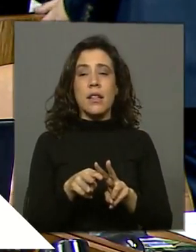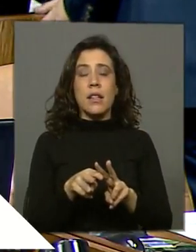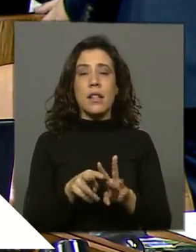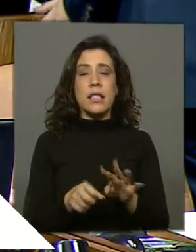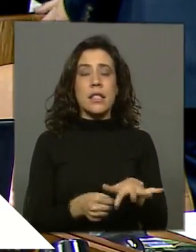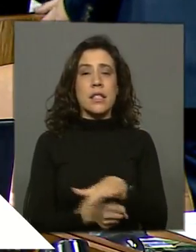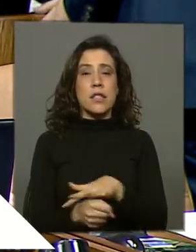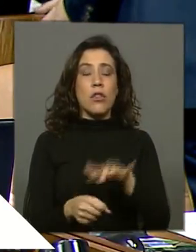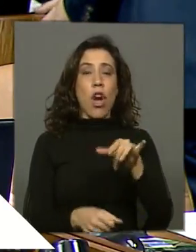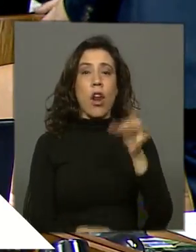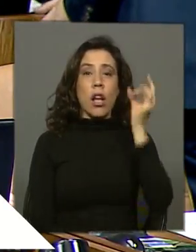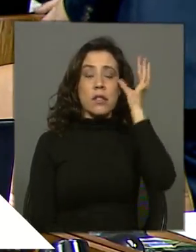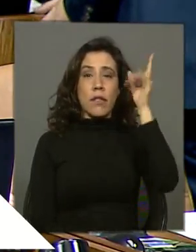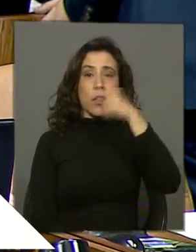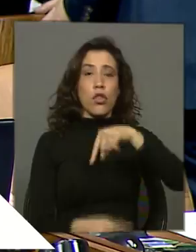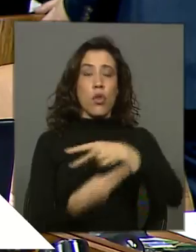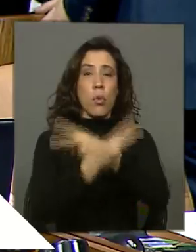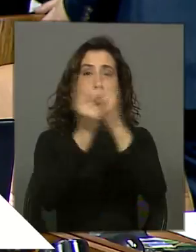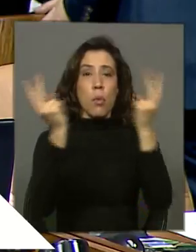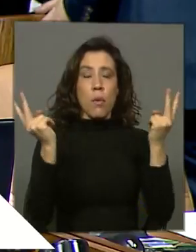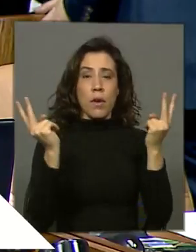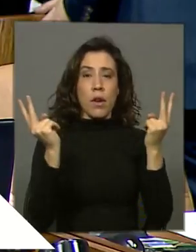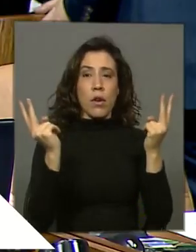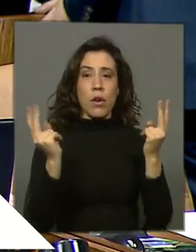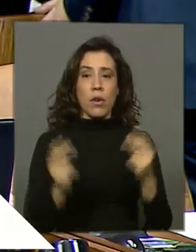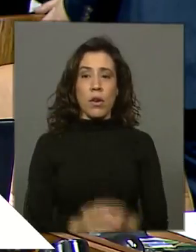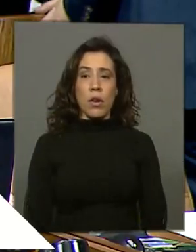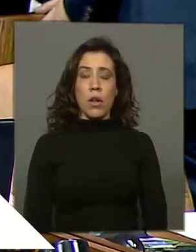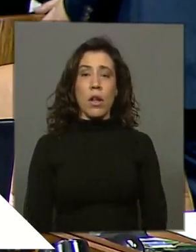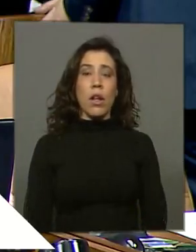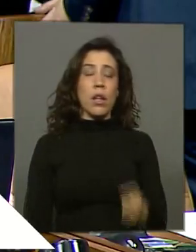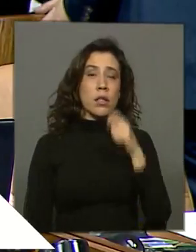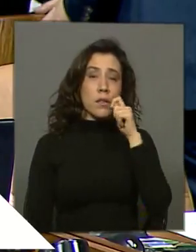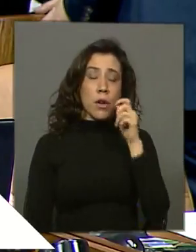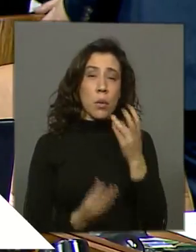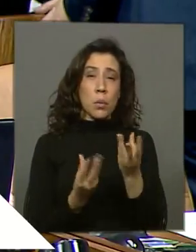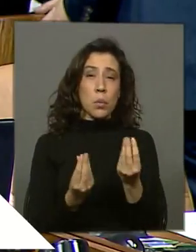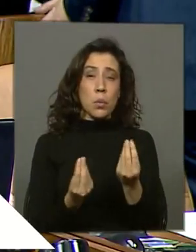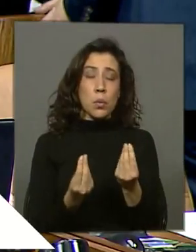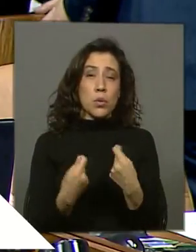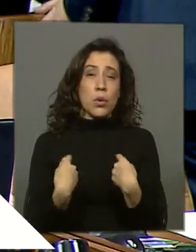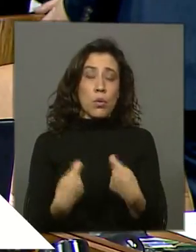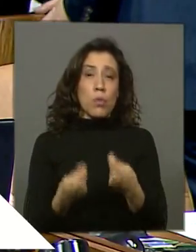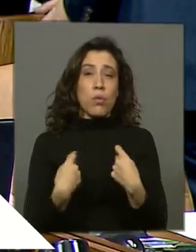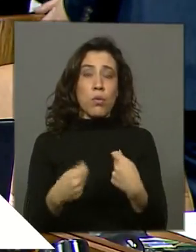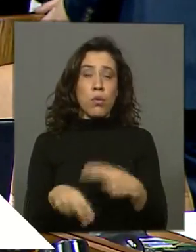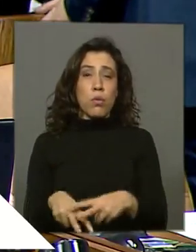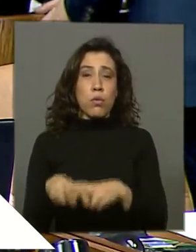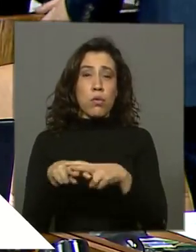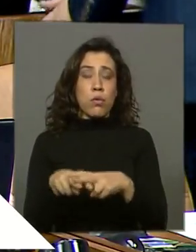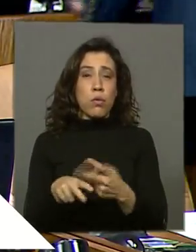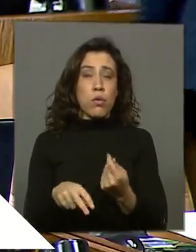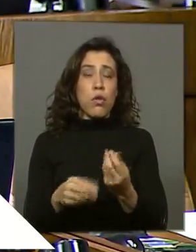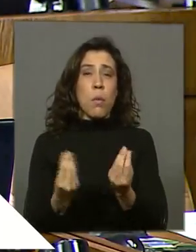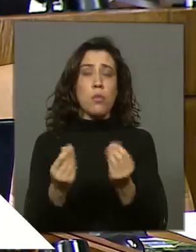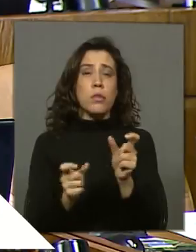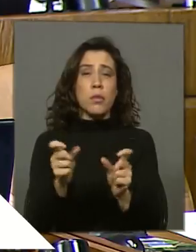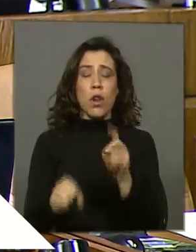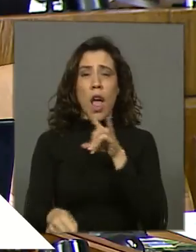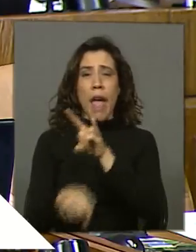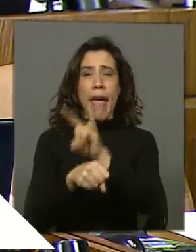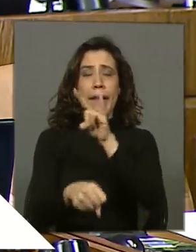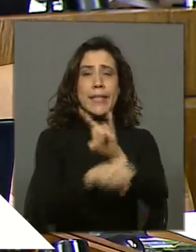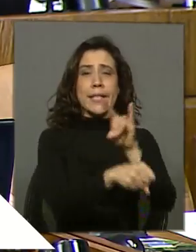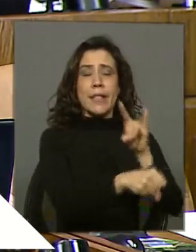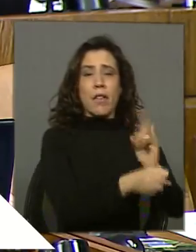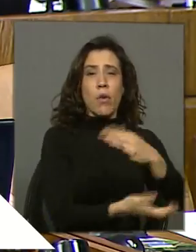que hoy día son de conocimiento público y que han costado cuantiosas cantidad de recursos a miles de estafados en nuestro